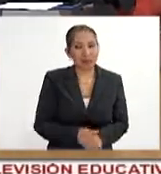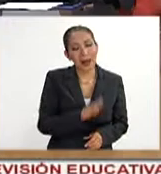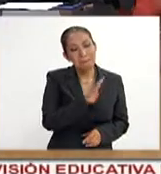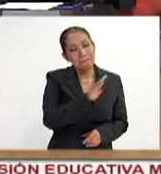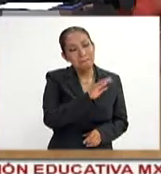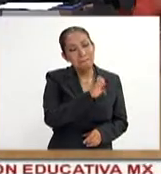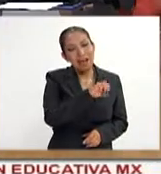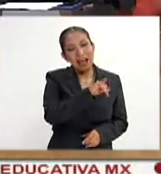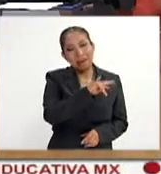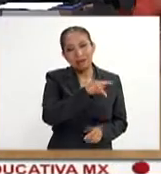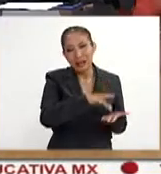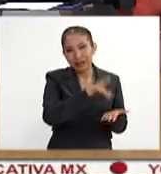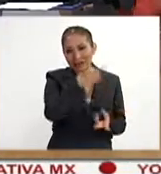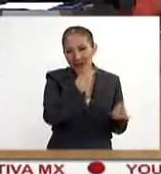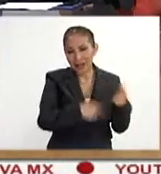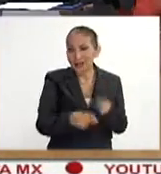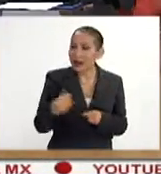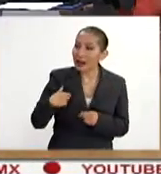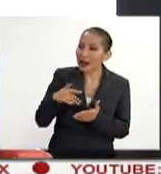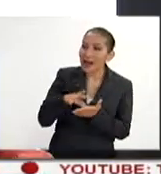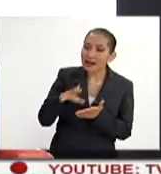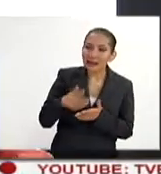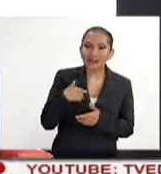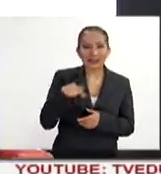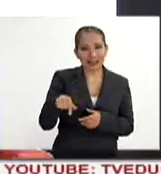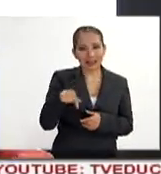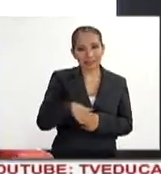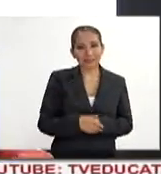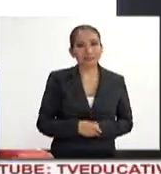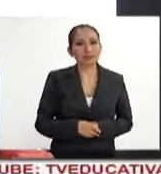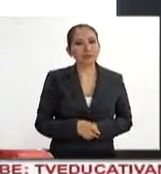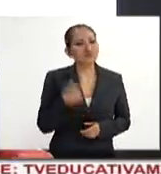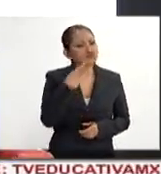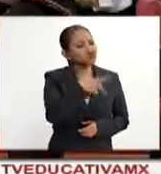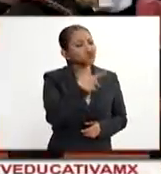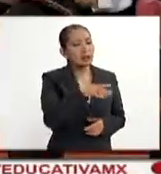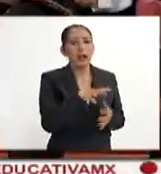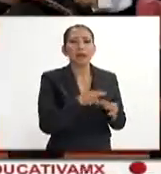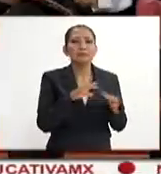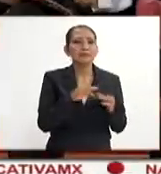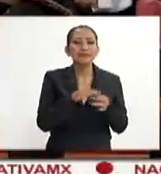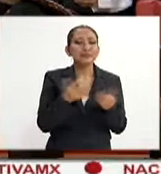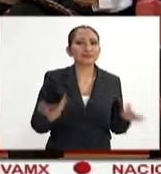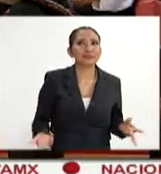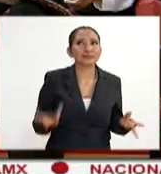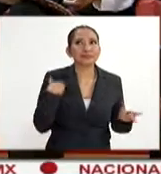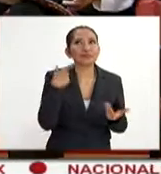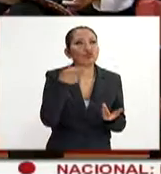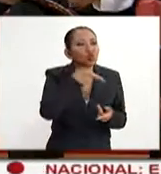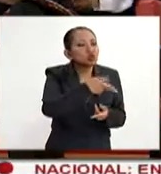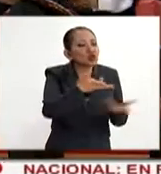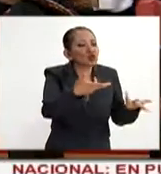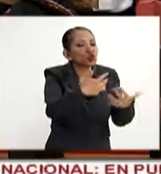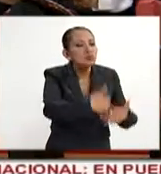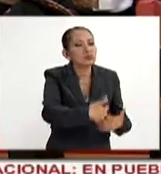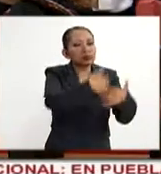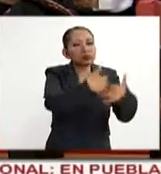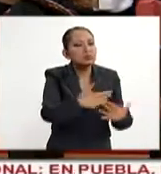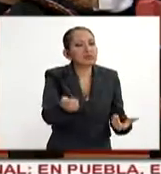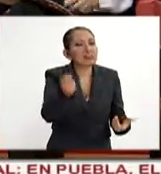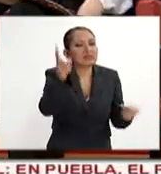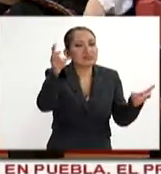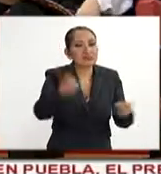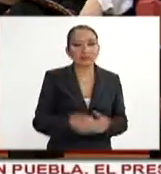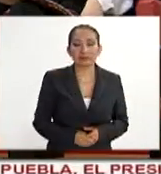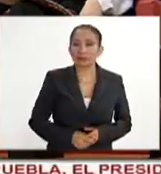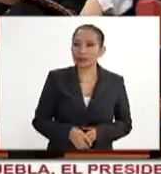gracias por estar con nosotros. Hola, ¿qué tal? Muy buenos días. Bienvenido, Muchas gracias por la Benjamín, invitación. Y que nos expliques lo que hace tu empresa al respecto.